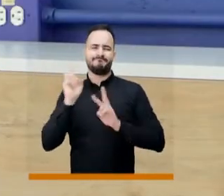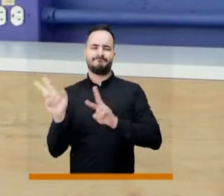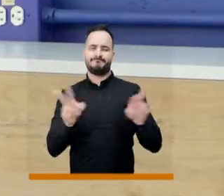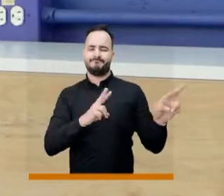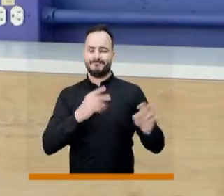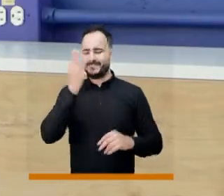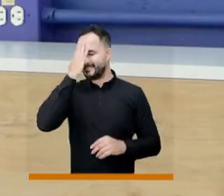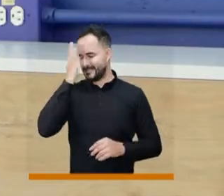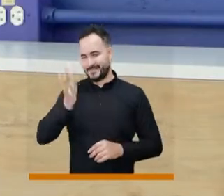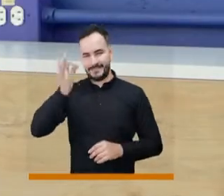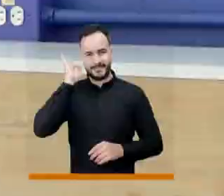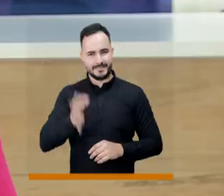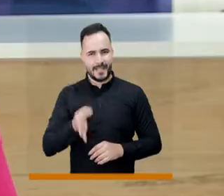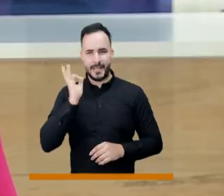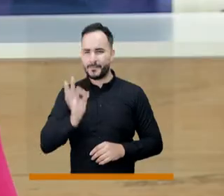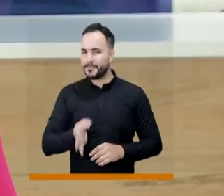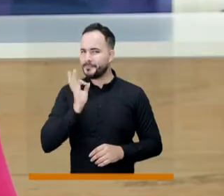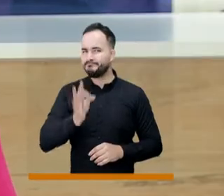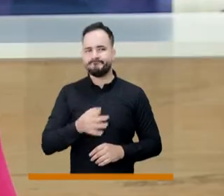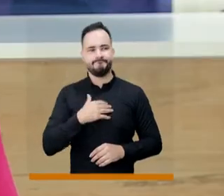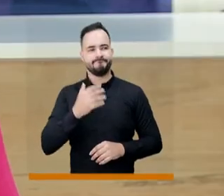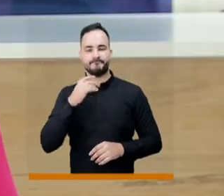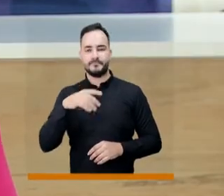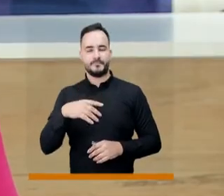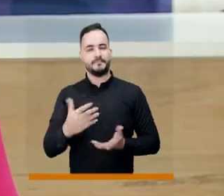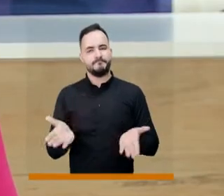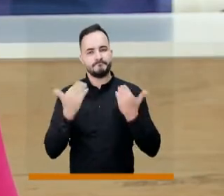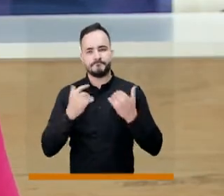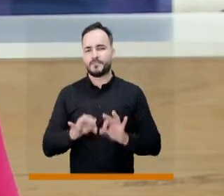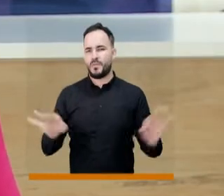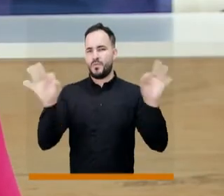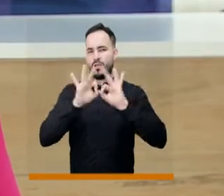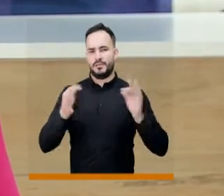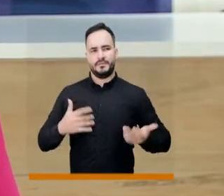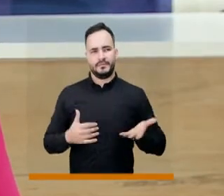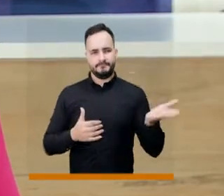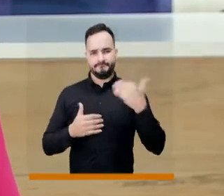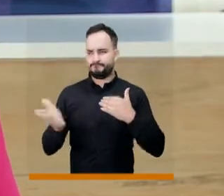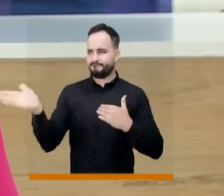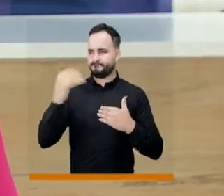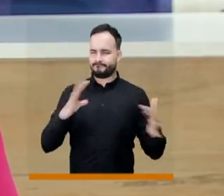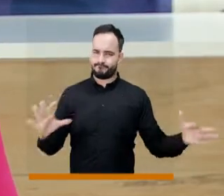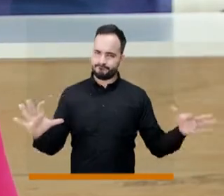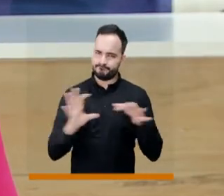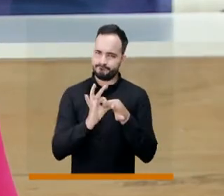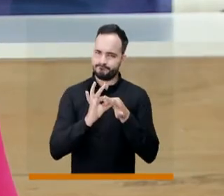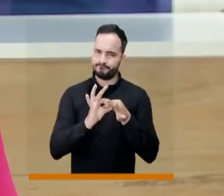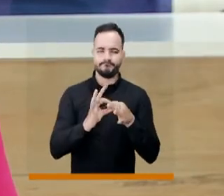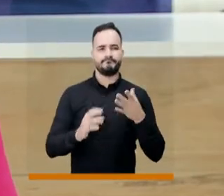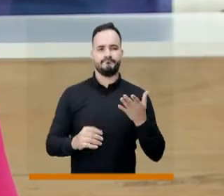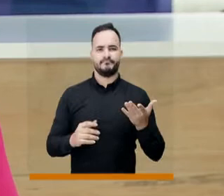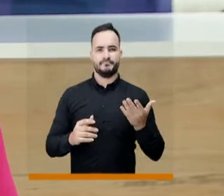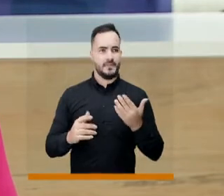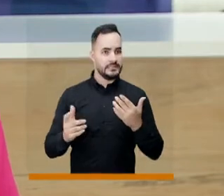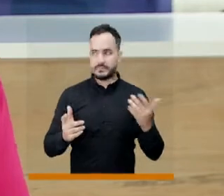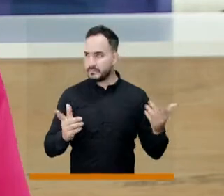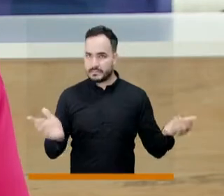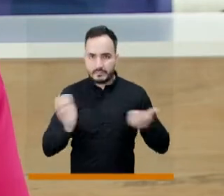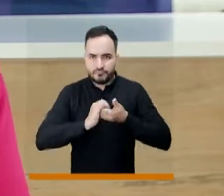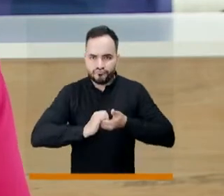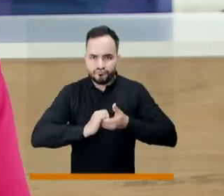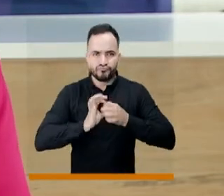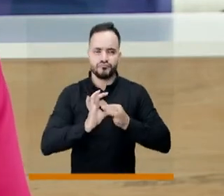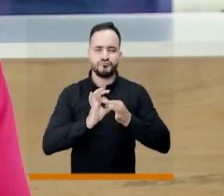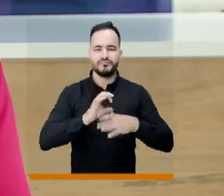software? ¿Cómo funciona? No, realmente yo como concejal siempre he estado convencida que en la ciudad de Medellín y